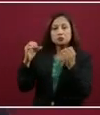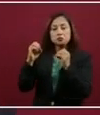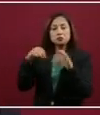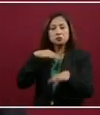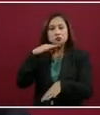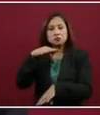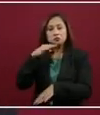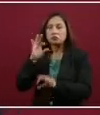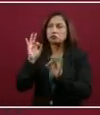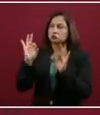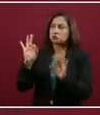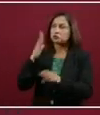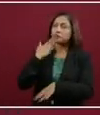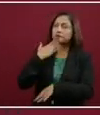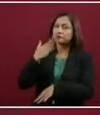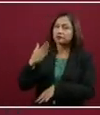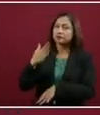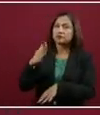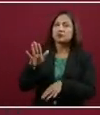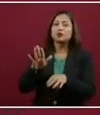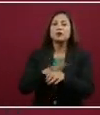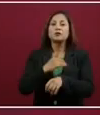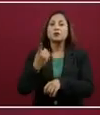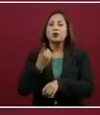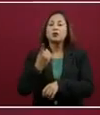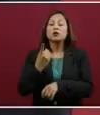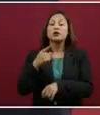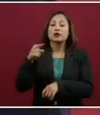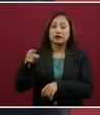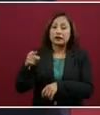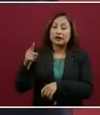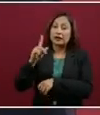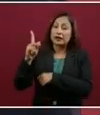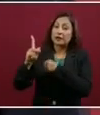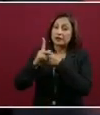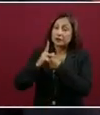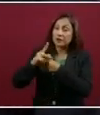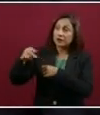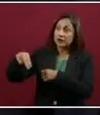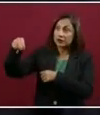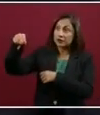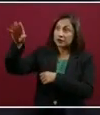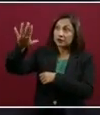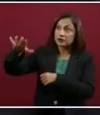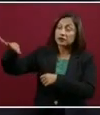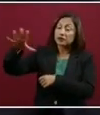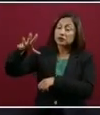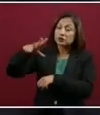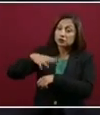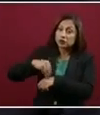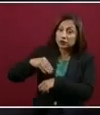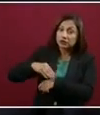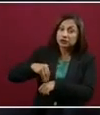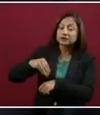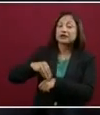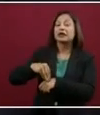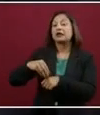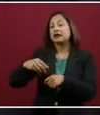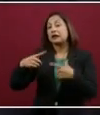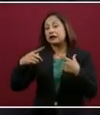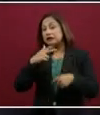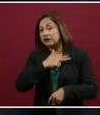porque en los países nórdicos, Suecia, Dinamarca, Noruega, no hay